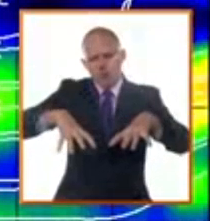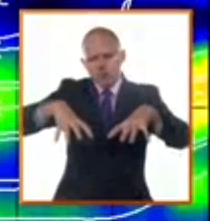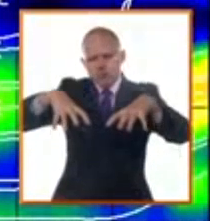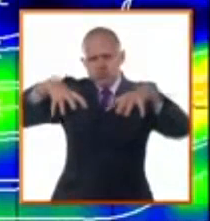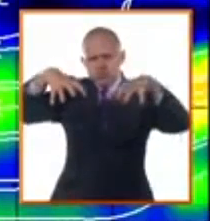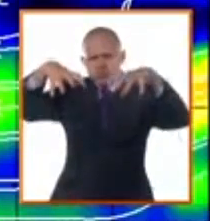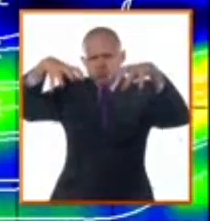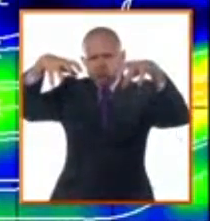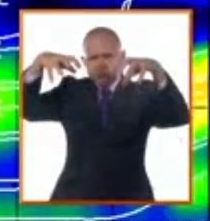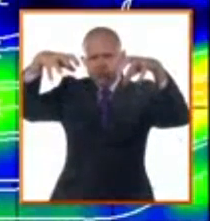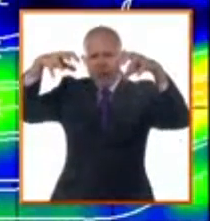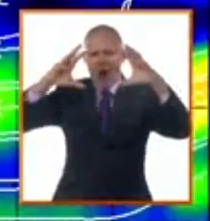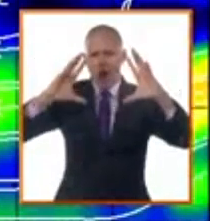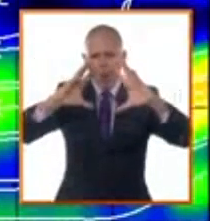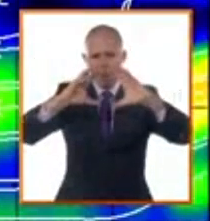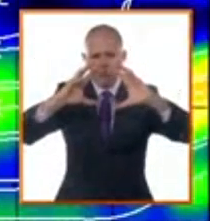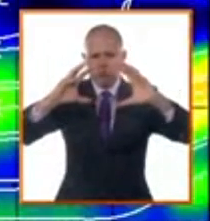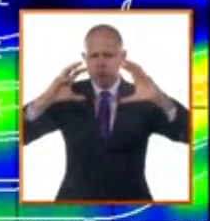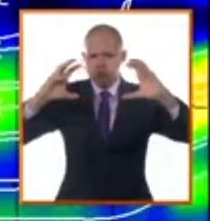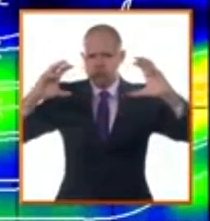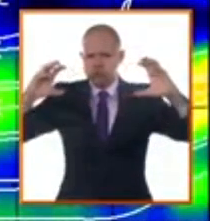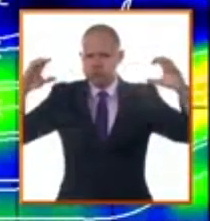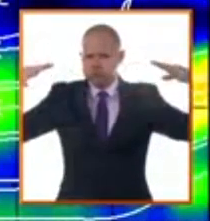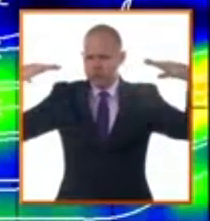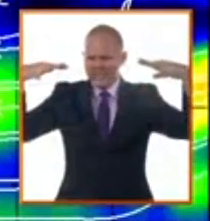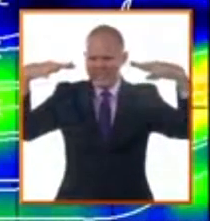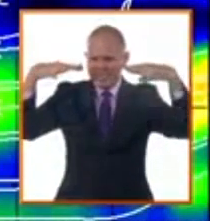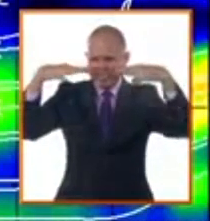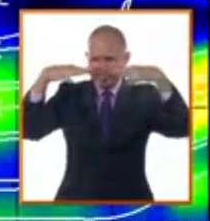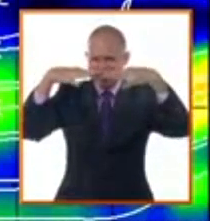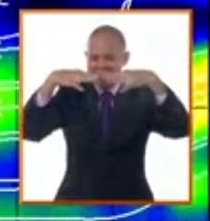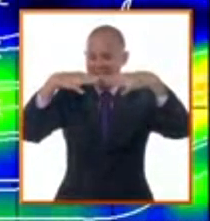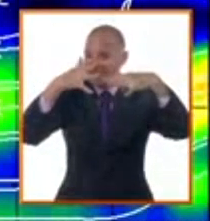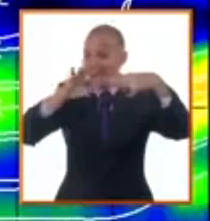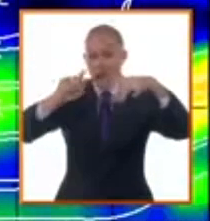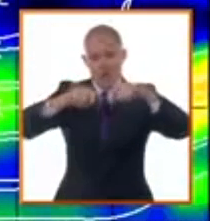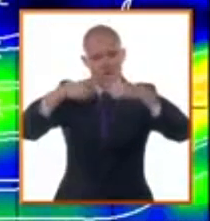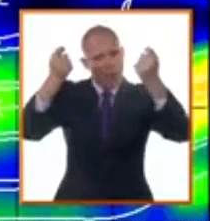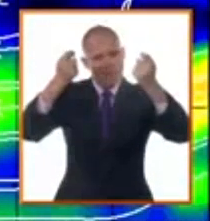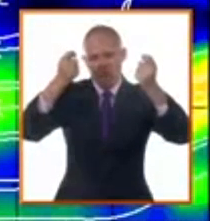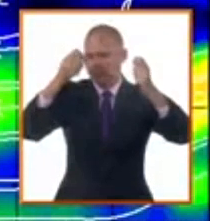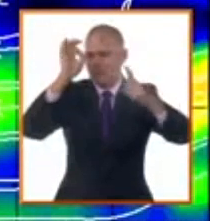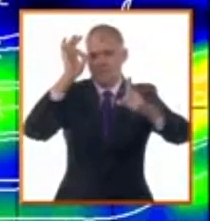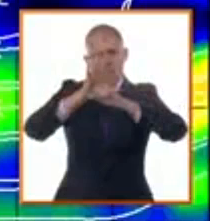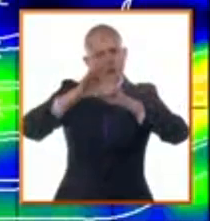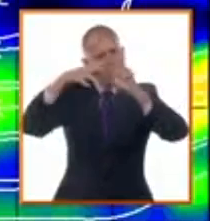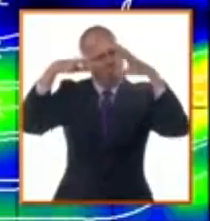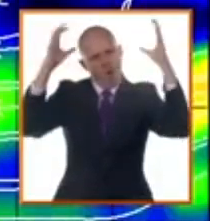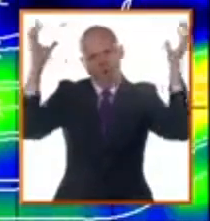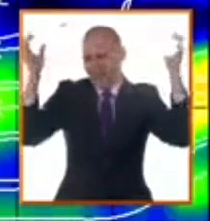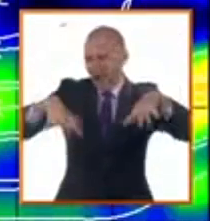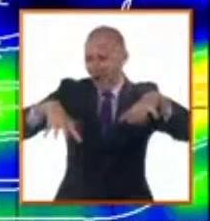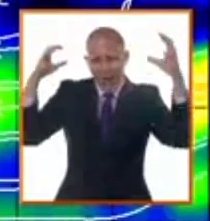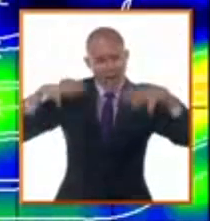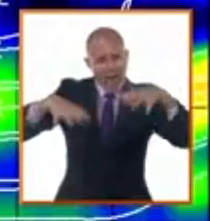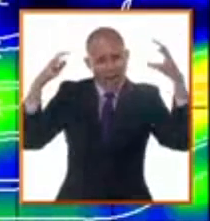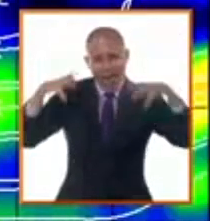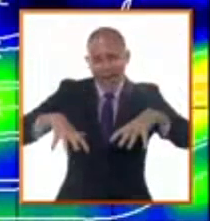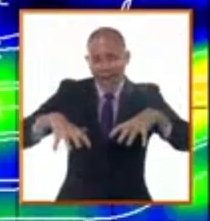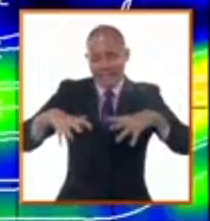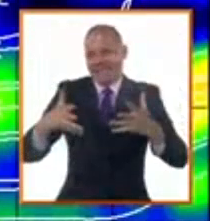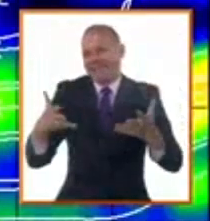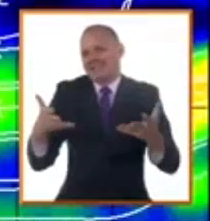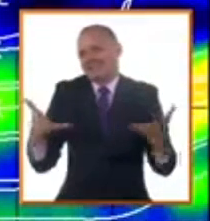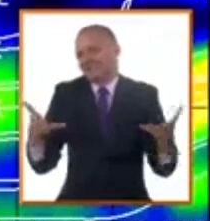las últimas horas sobre las regiones centrales y sobre todo desde la provincia de Camagüey hasta la provincia de Santiago de Cuba. Claro, cuando